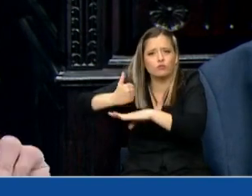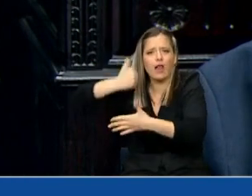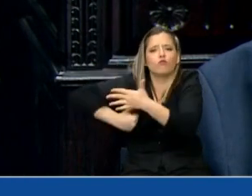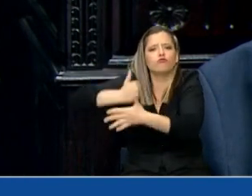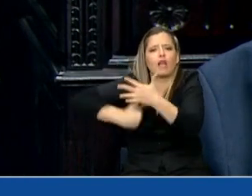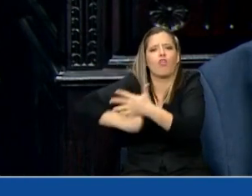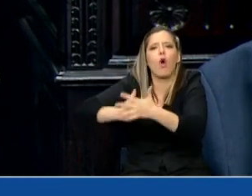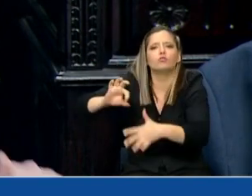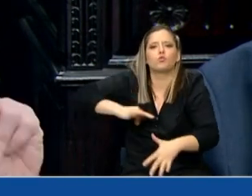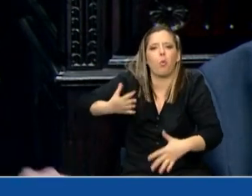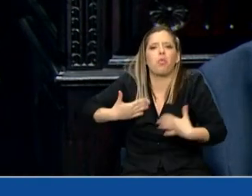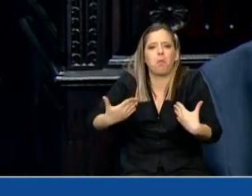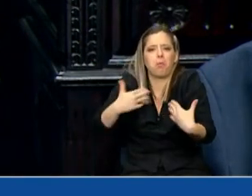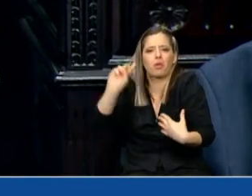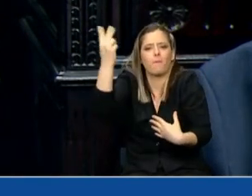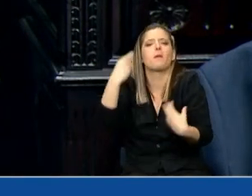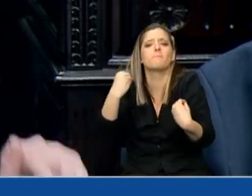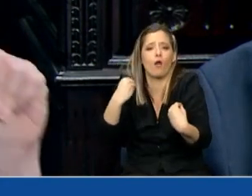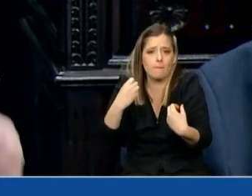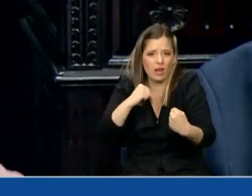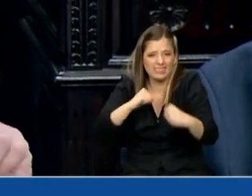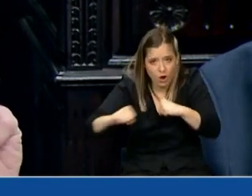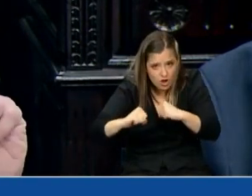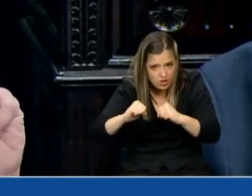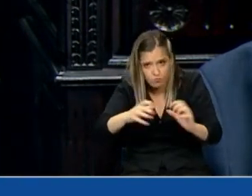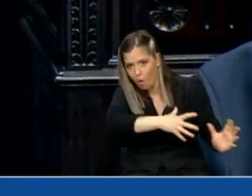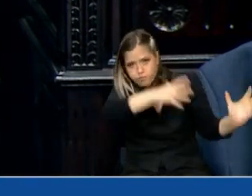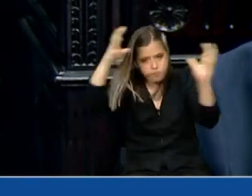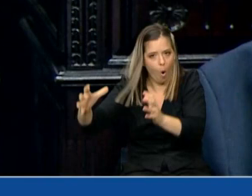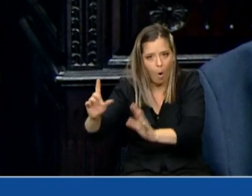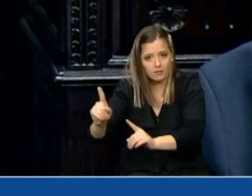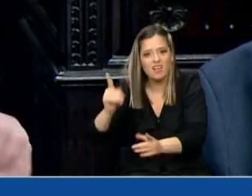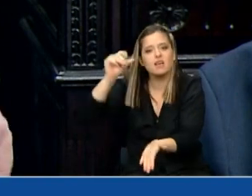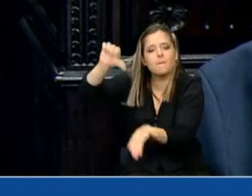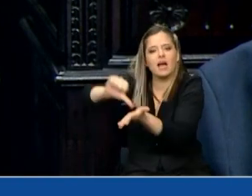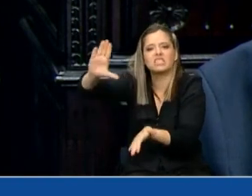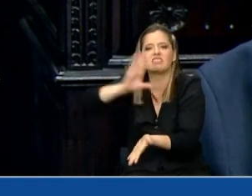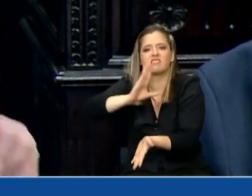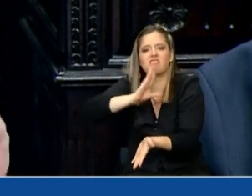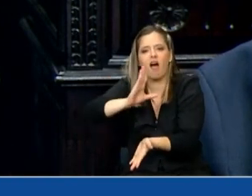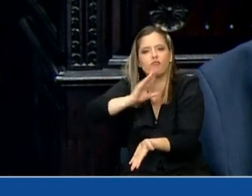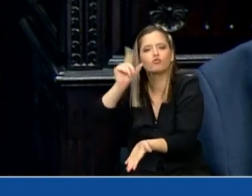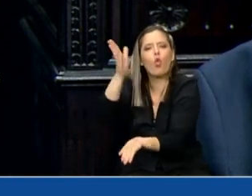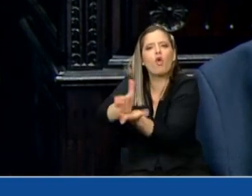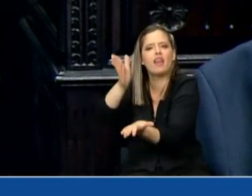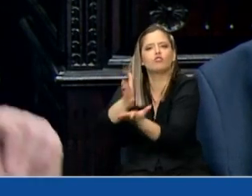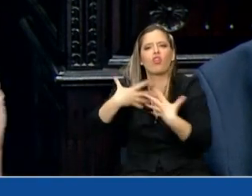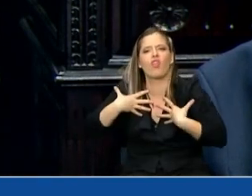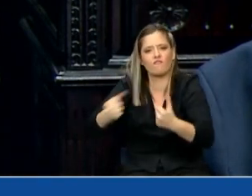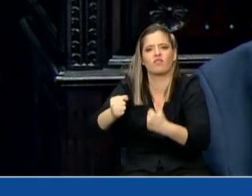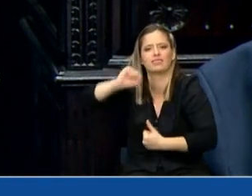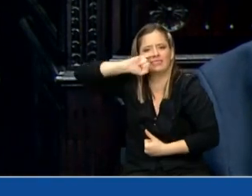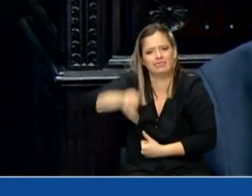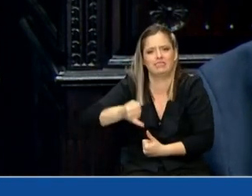Porque el terrorismo los puso en esa situación. Israel tiene el derecho y la obligación de defenderse,